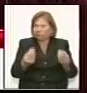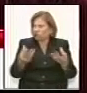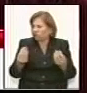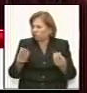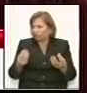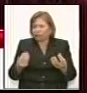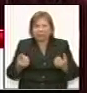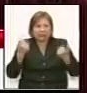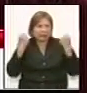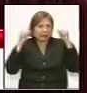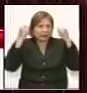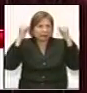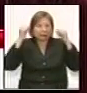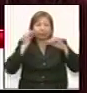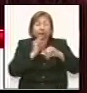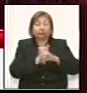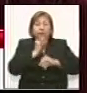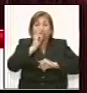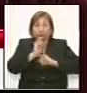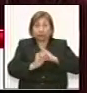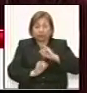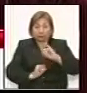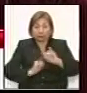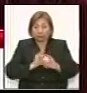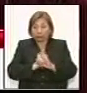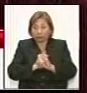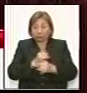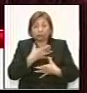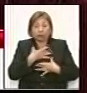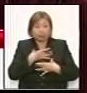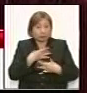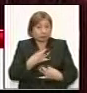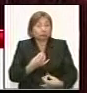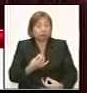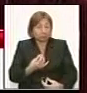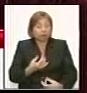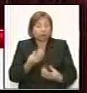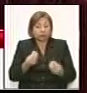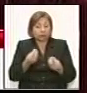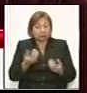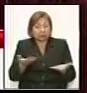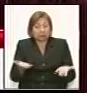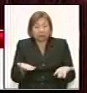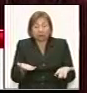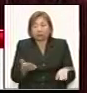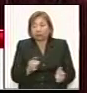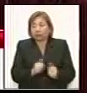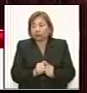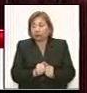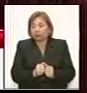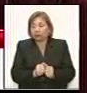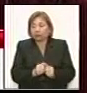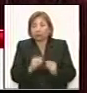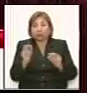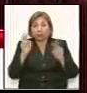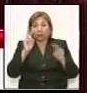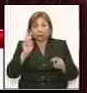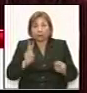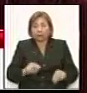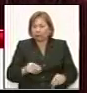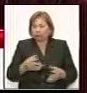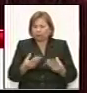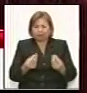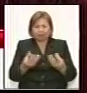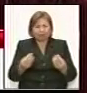mucha reacción internacional, interesante, porque eso también puede pasar podría pasar con Venezuela, cuando hay